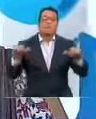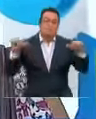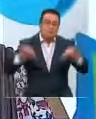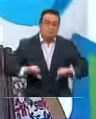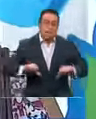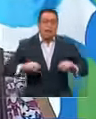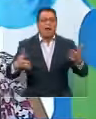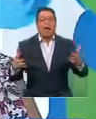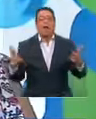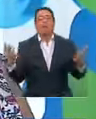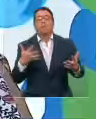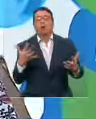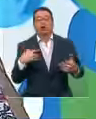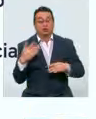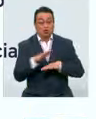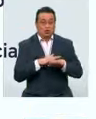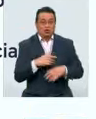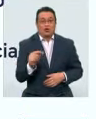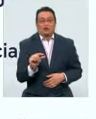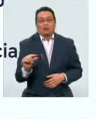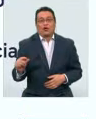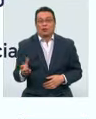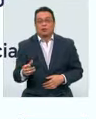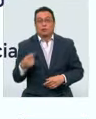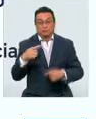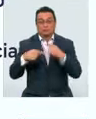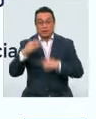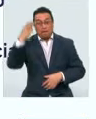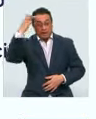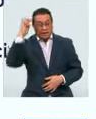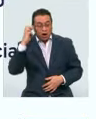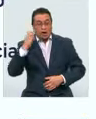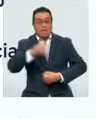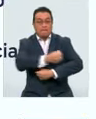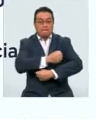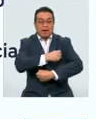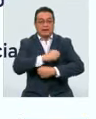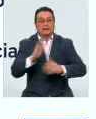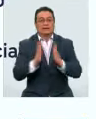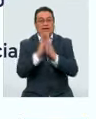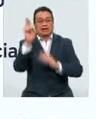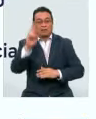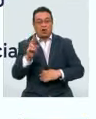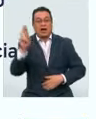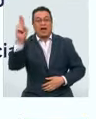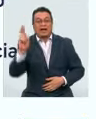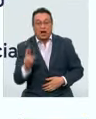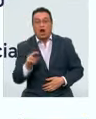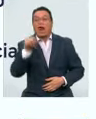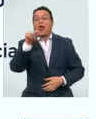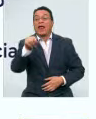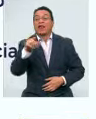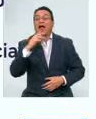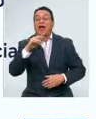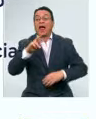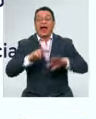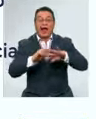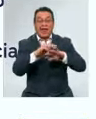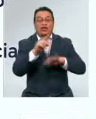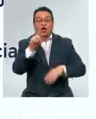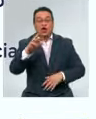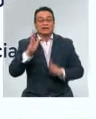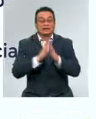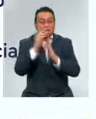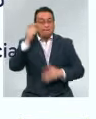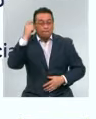porque eso significa que no nos estamos cuidando. También retroceden Peñalolén, Paine, San Ramón, Recoleta, Lampa, La Granja, Calera de Tango, San Bernardo,